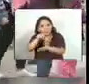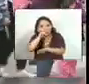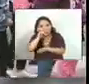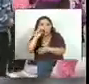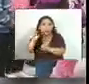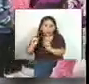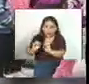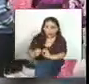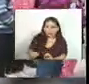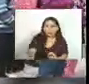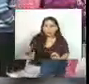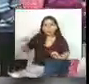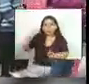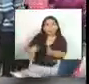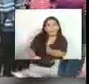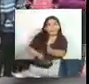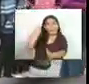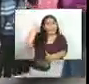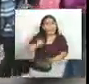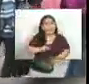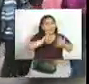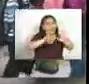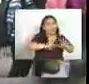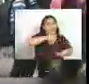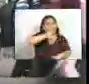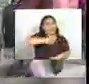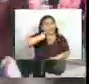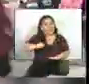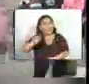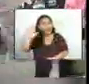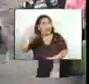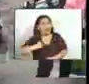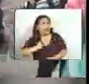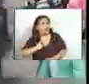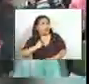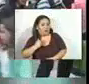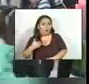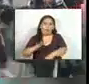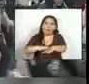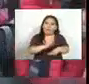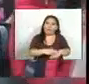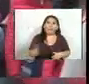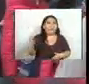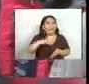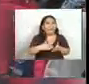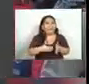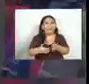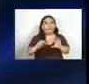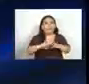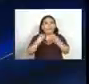infancia por primera vez en siete meses Canadá también anunció el regreso a clases